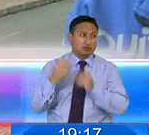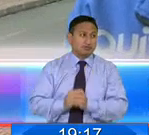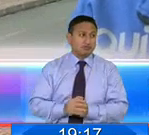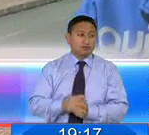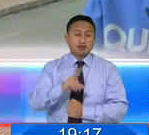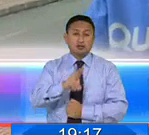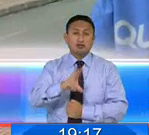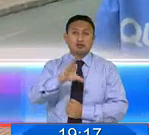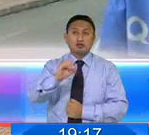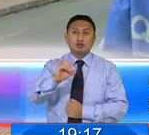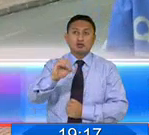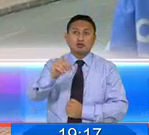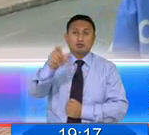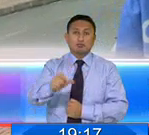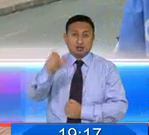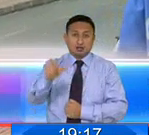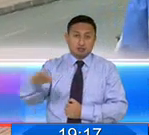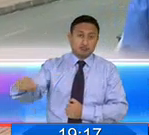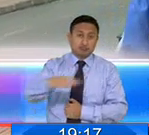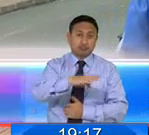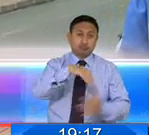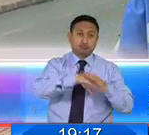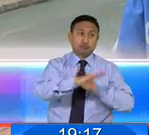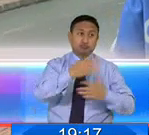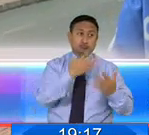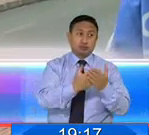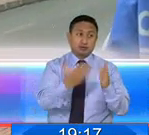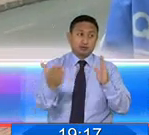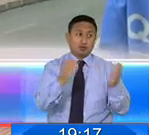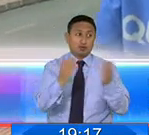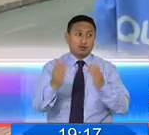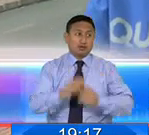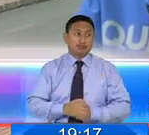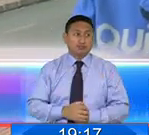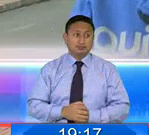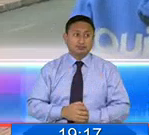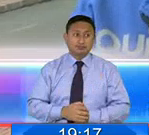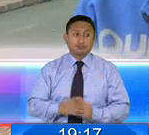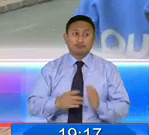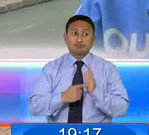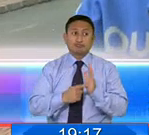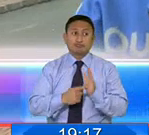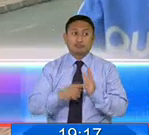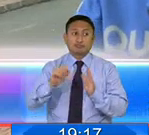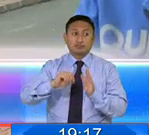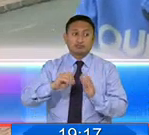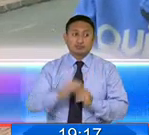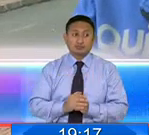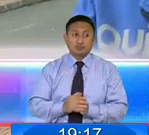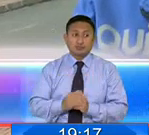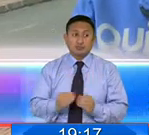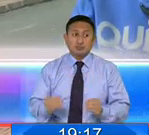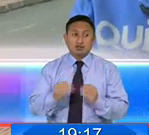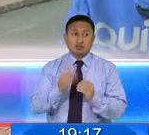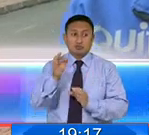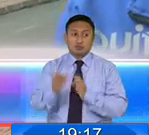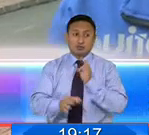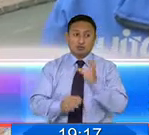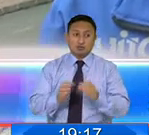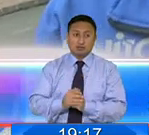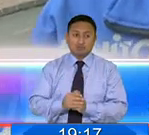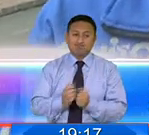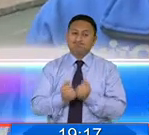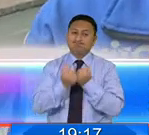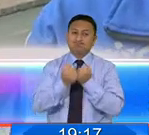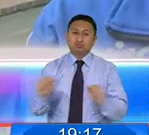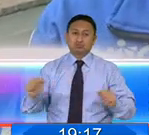200 personas, llevarles a un centro de detención provisional, expuesto también a muchos más contagios, es